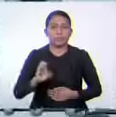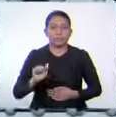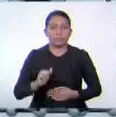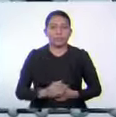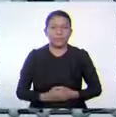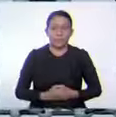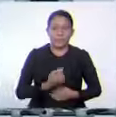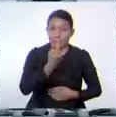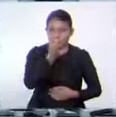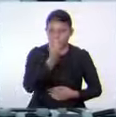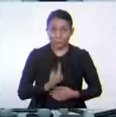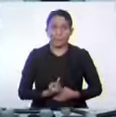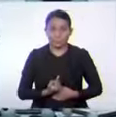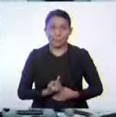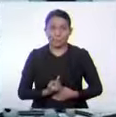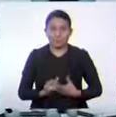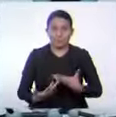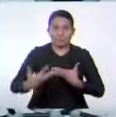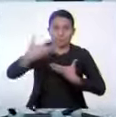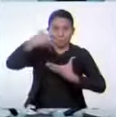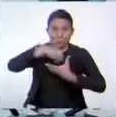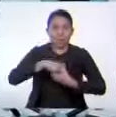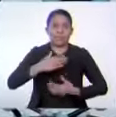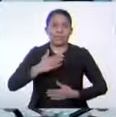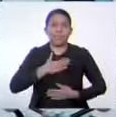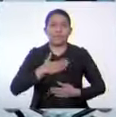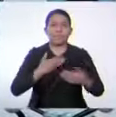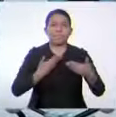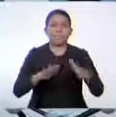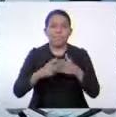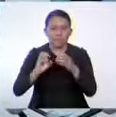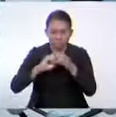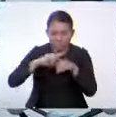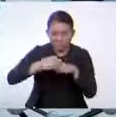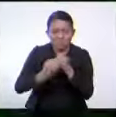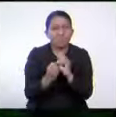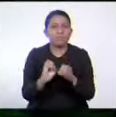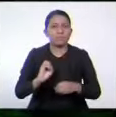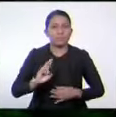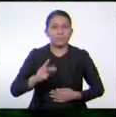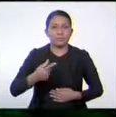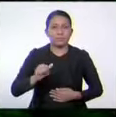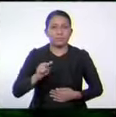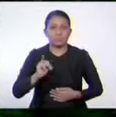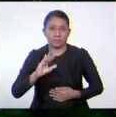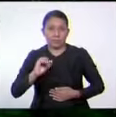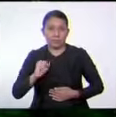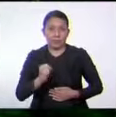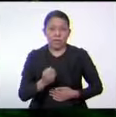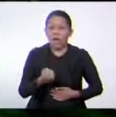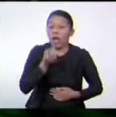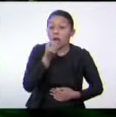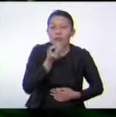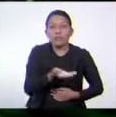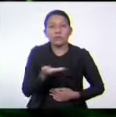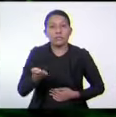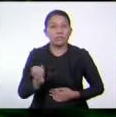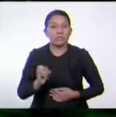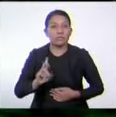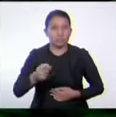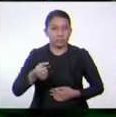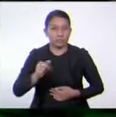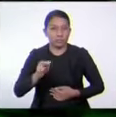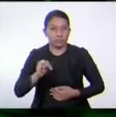humanos estamos formados por moléculas orgánicas y nos nutrimos con los compuestos orgánicos de los alimentos. Nuestro